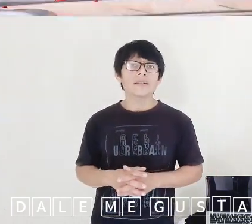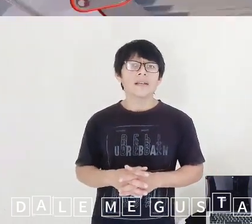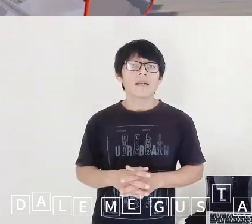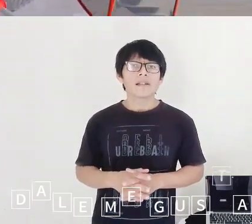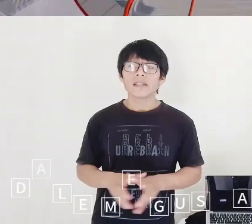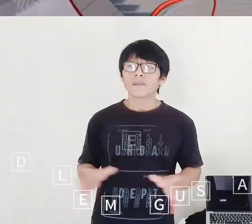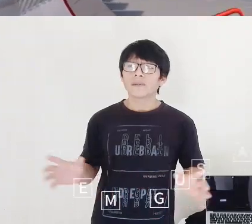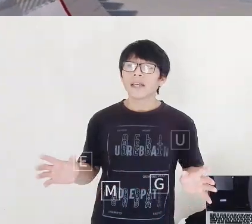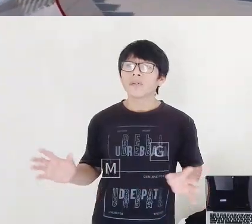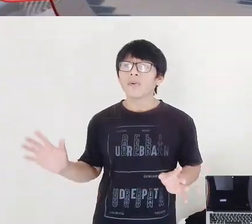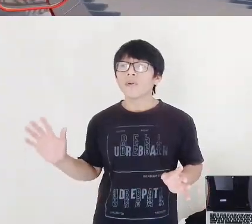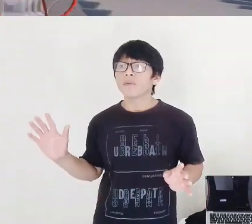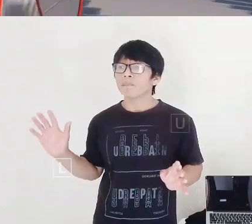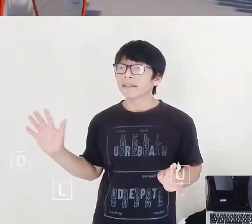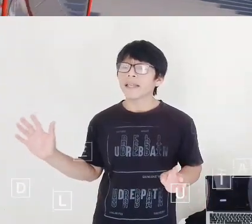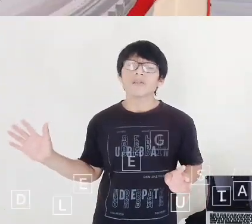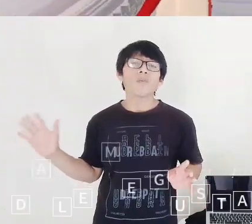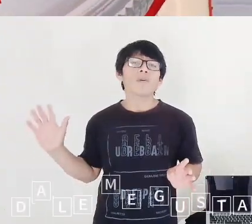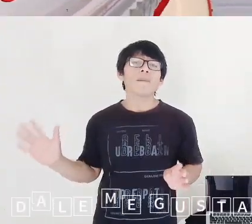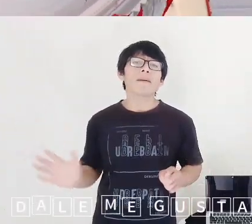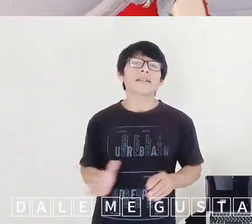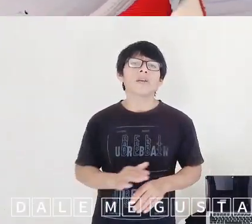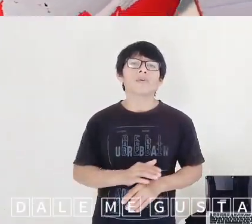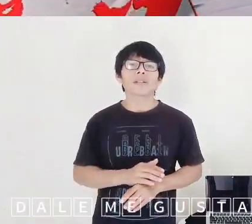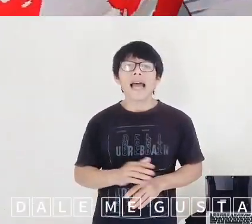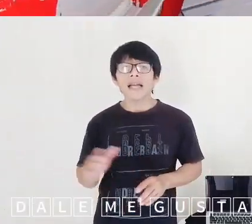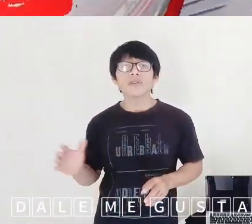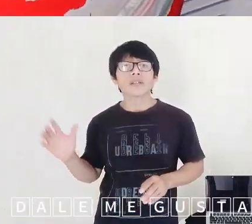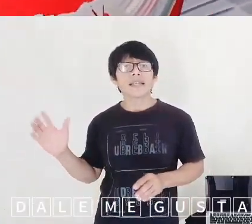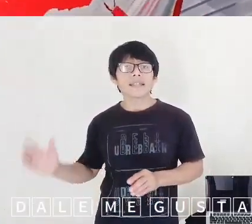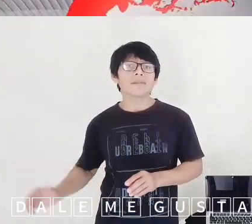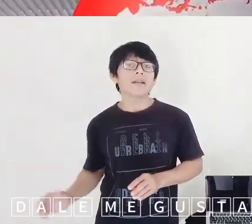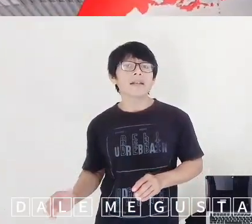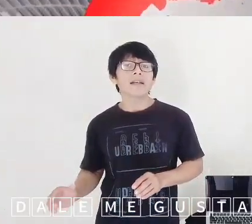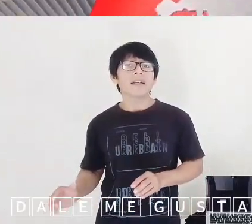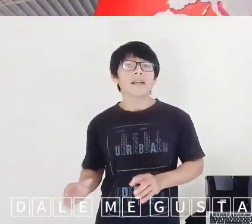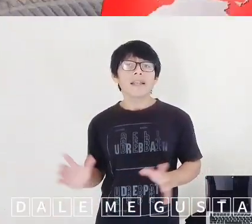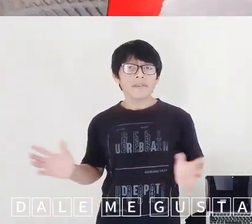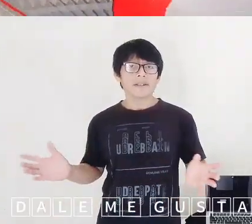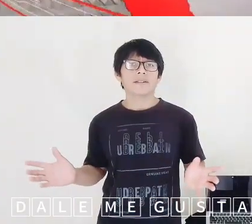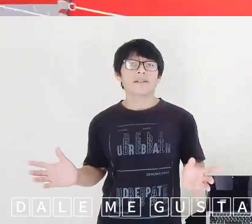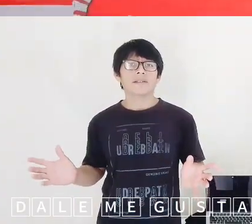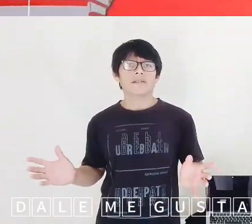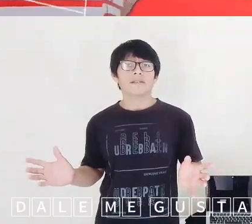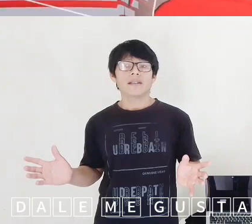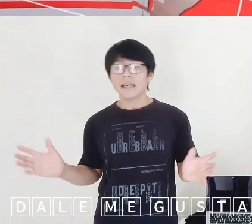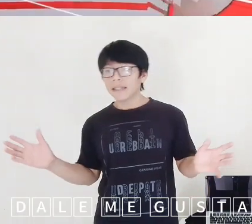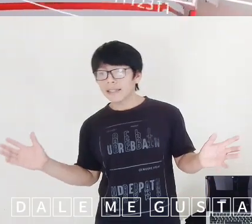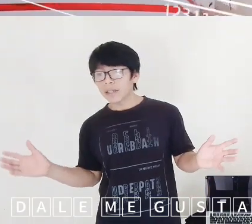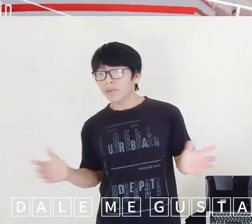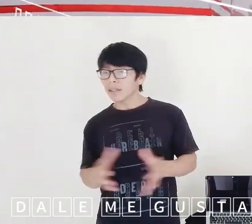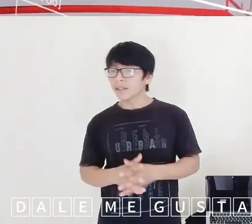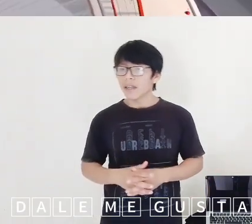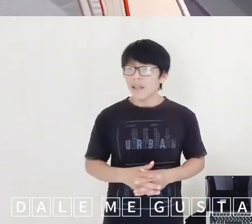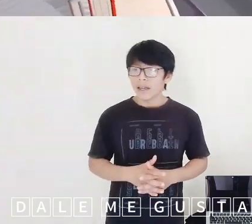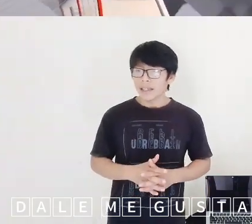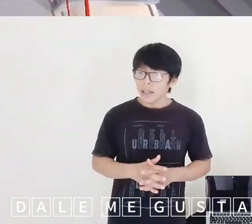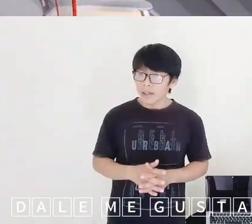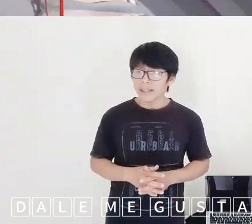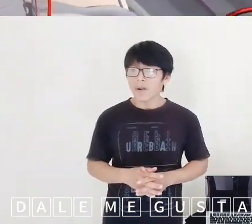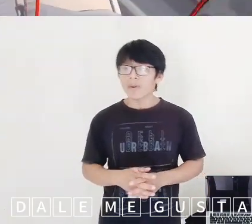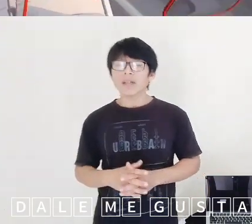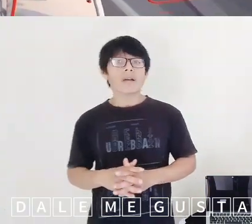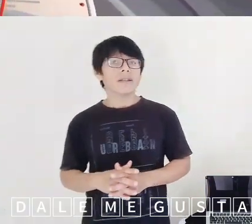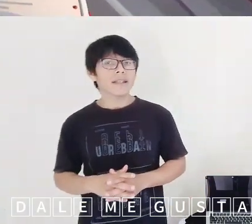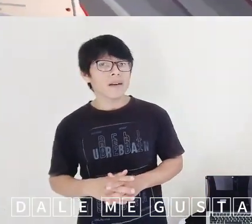feliz, disfrutando cómo le pasan los años encima, libres. Así que, señores,